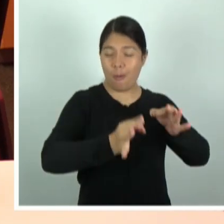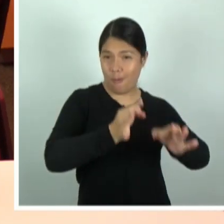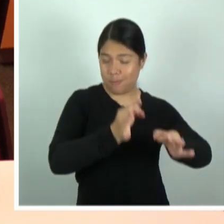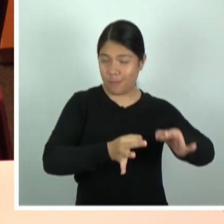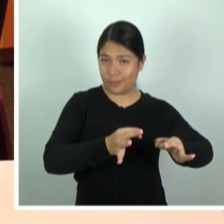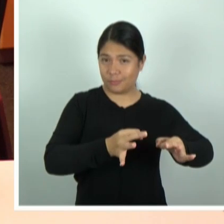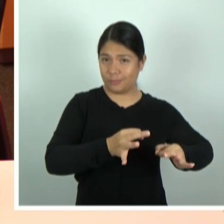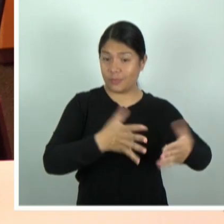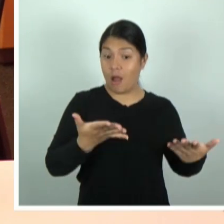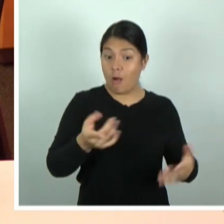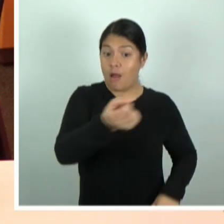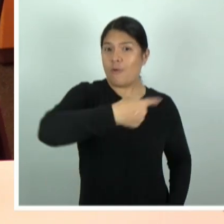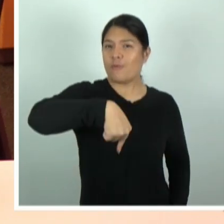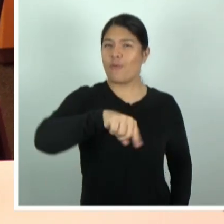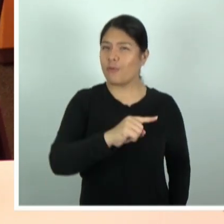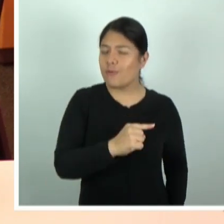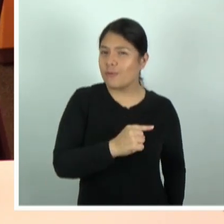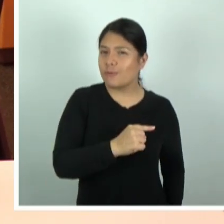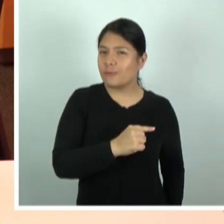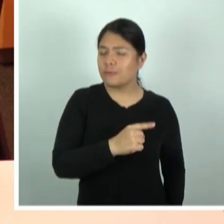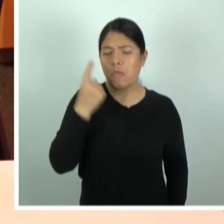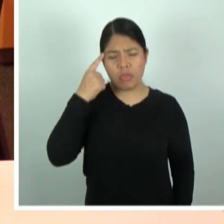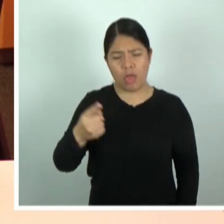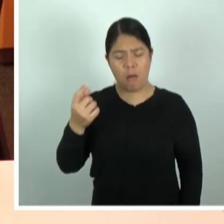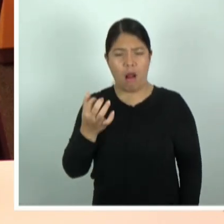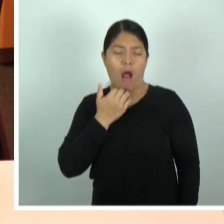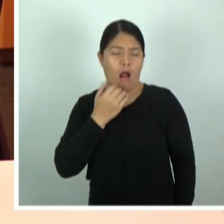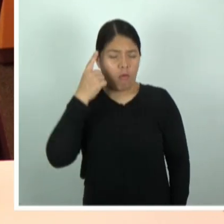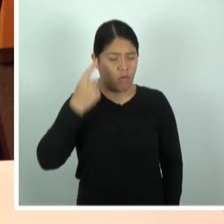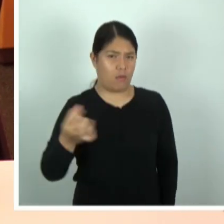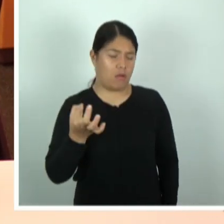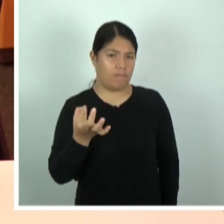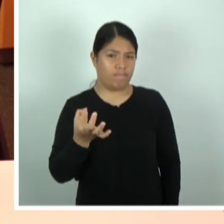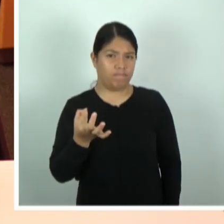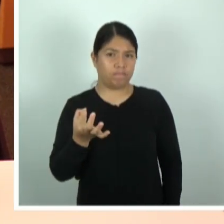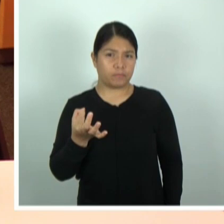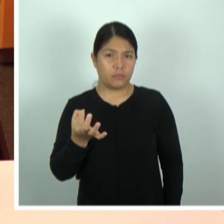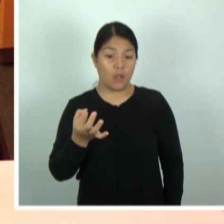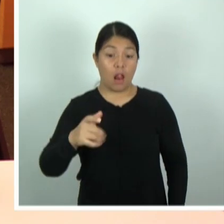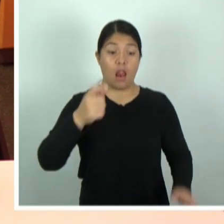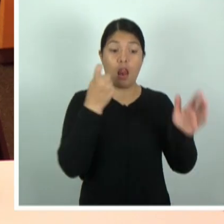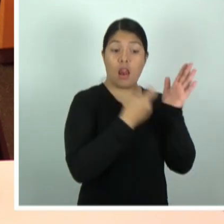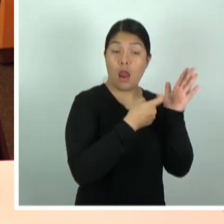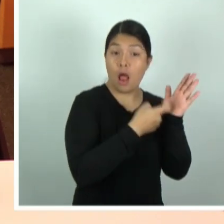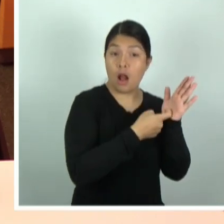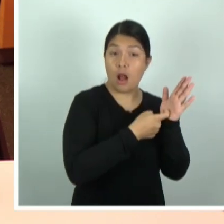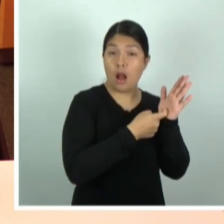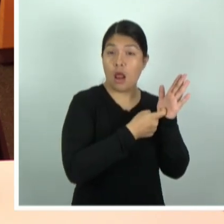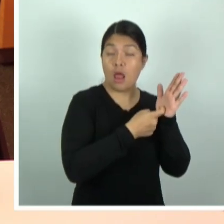Ahora, nosotros tenemos que saber una cosa. La ley de